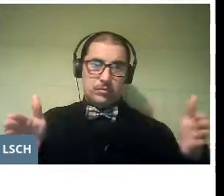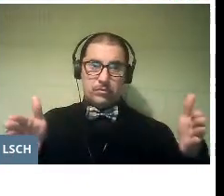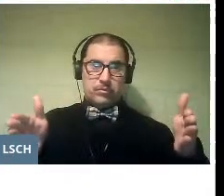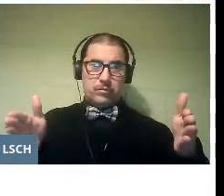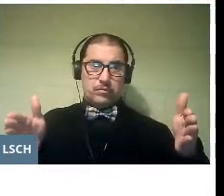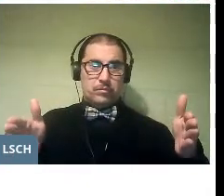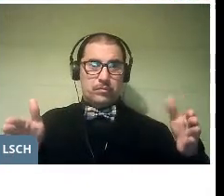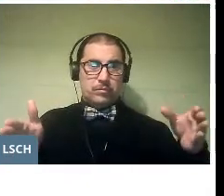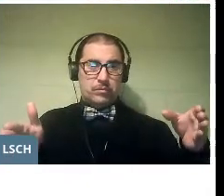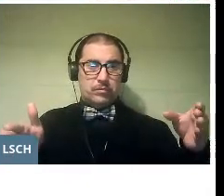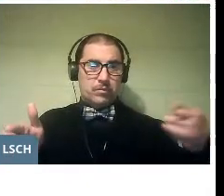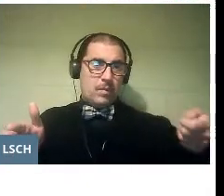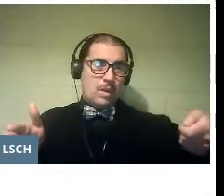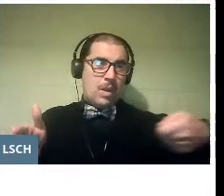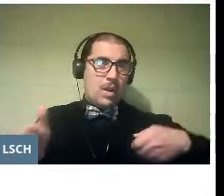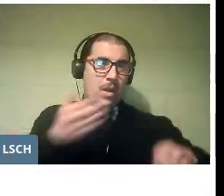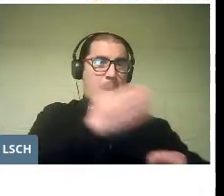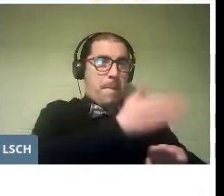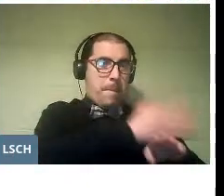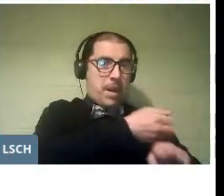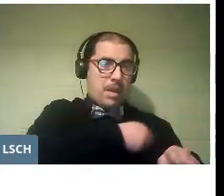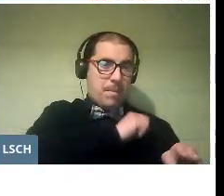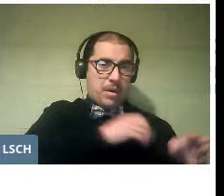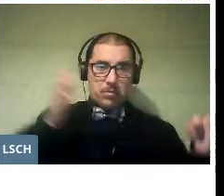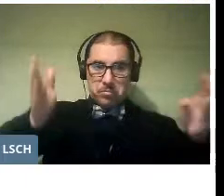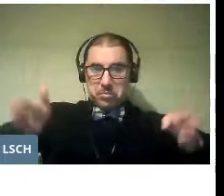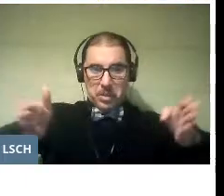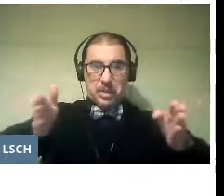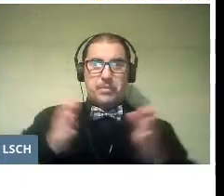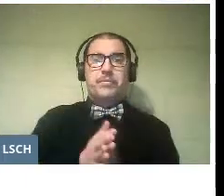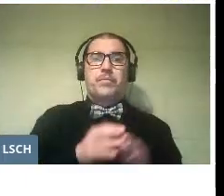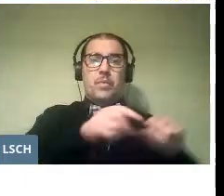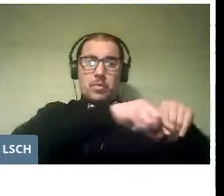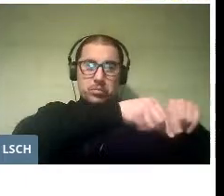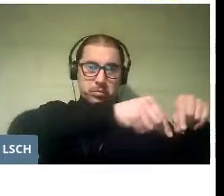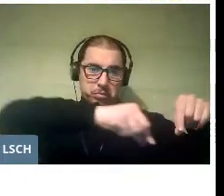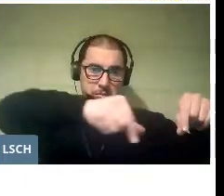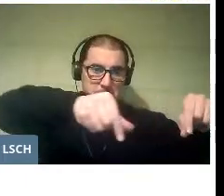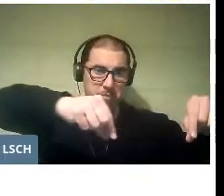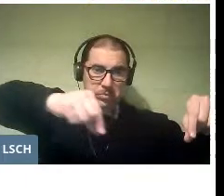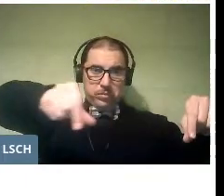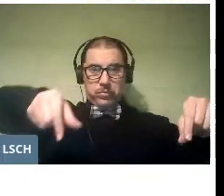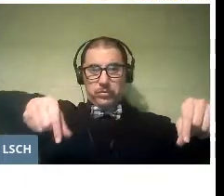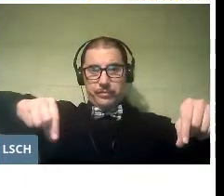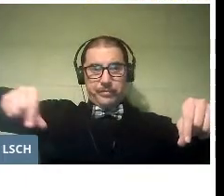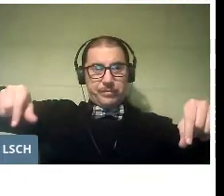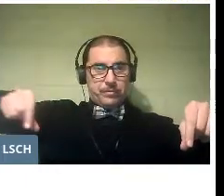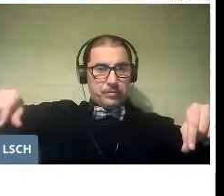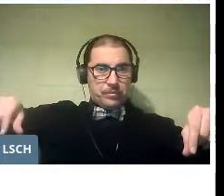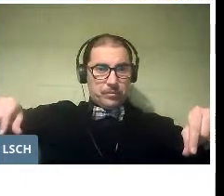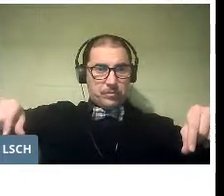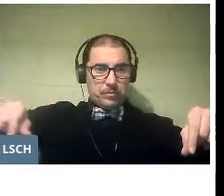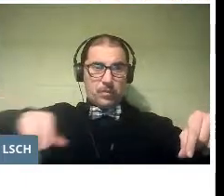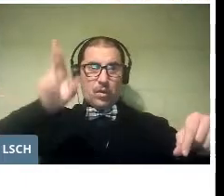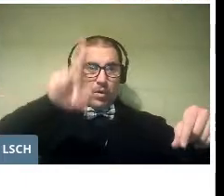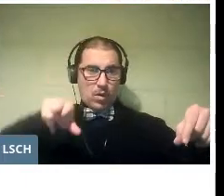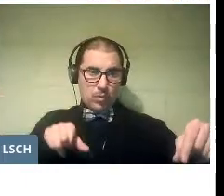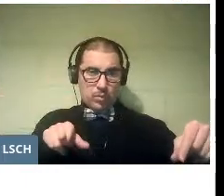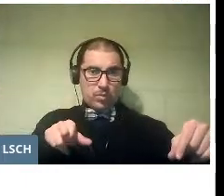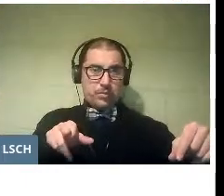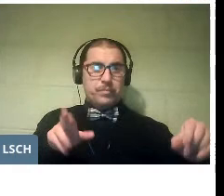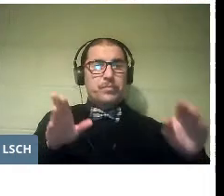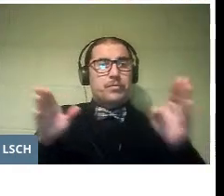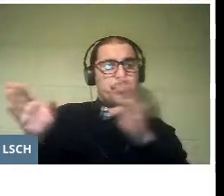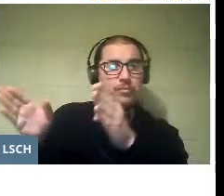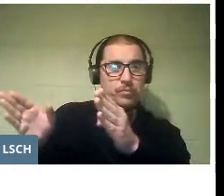los asentamientos prehispánicos. Bueno, toda esta costa, incluyendo el lado sur del